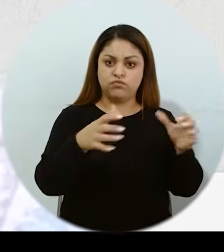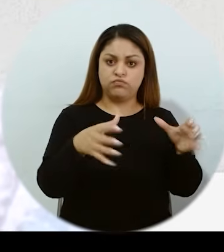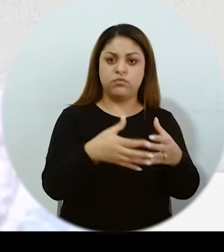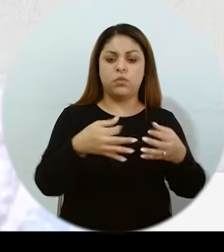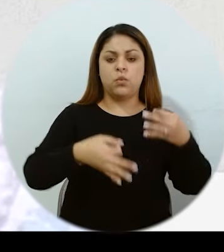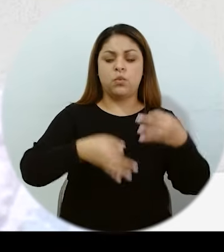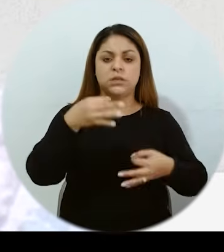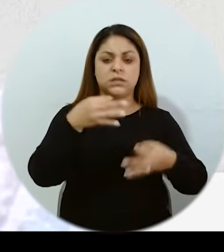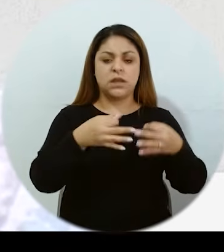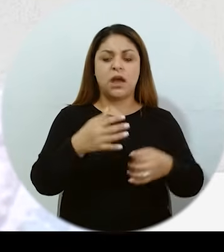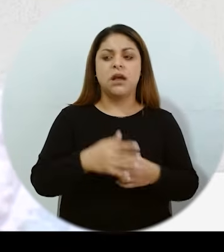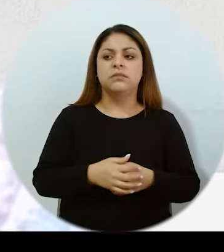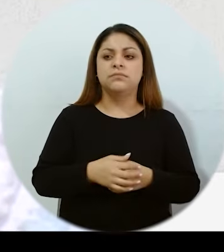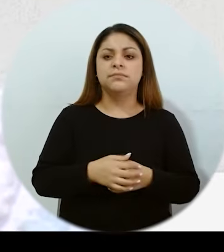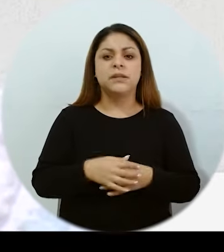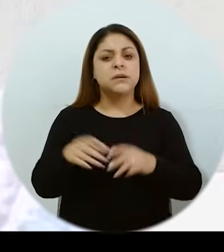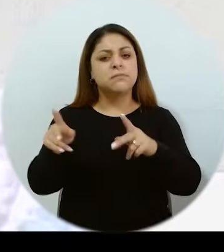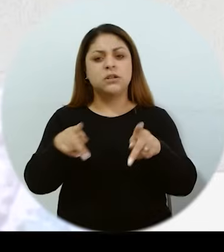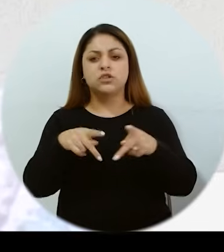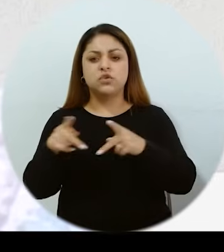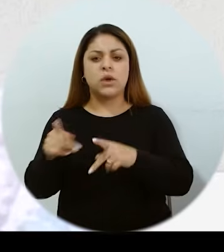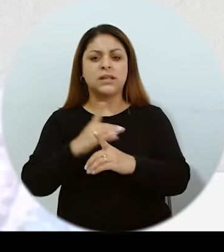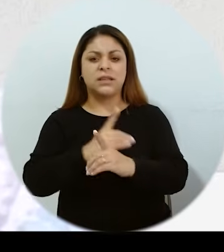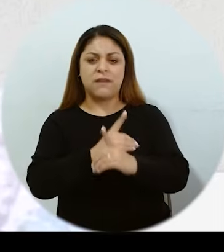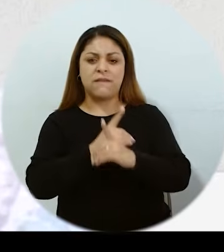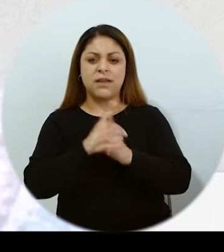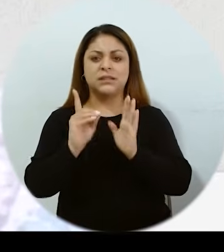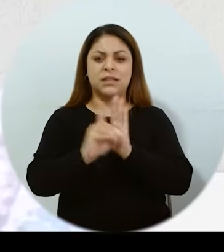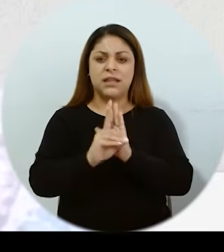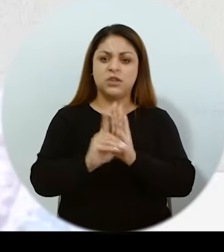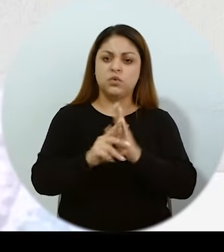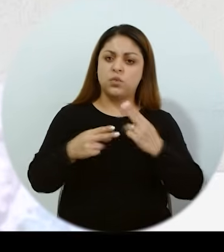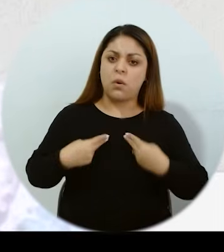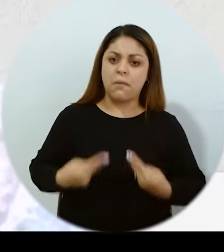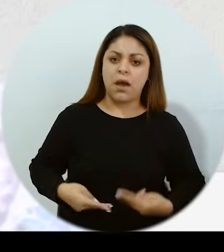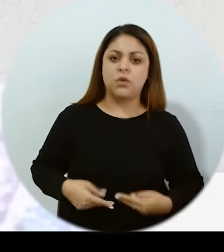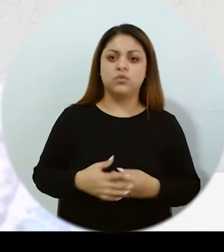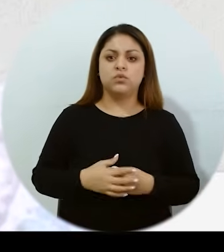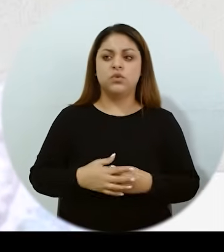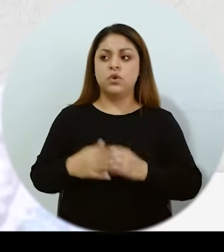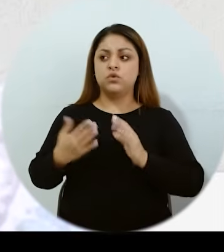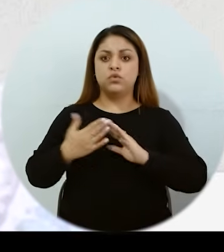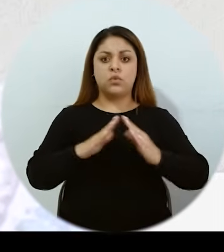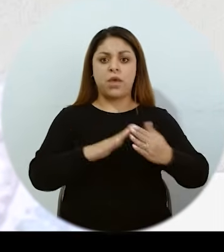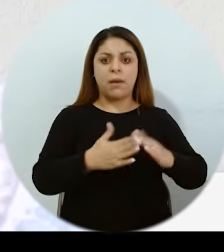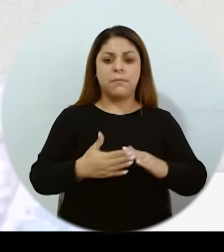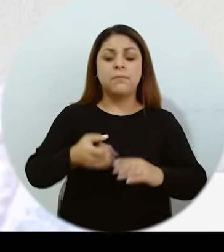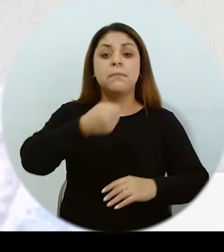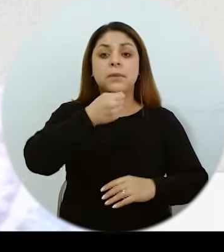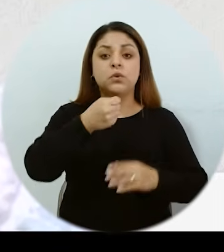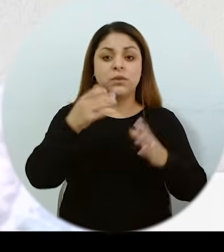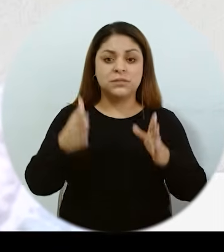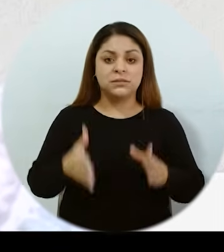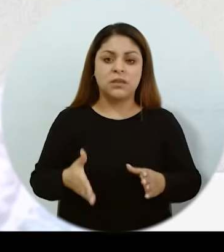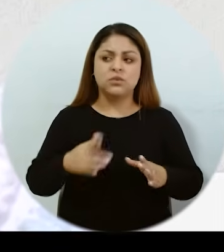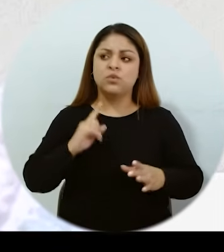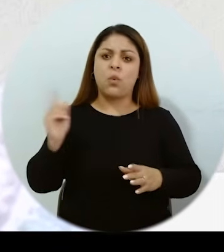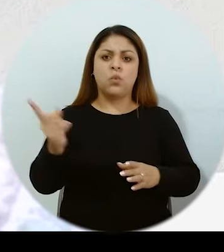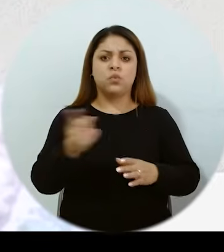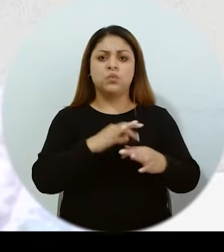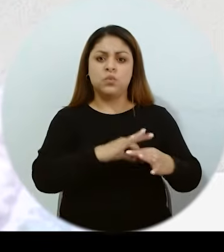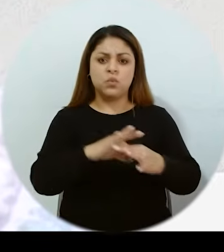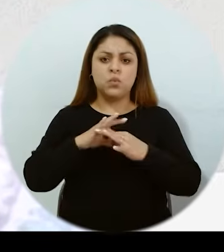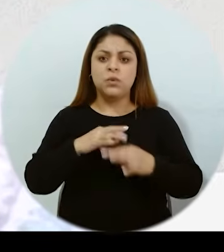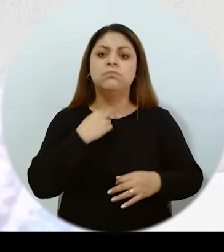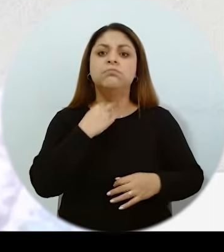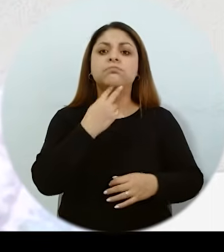judicial, las personas defensoras de derechos humanos, los ciudadanos de a pie, el periodismo, pues unamos